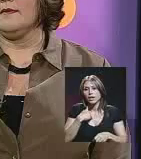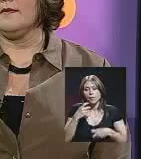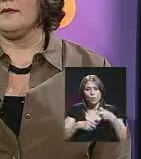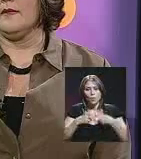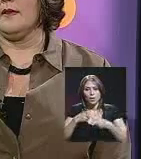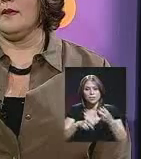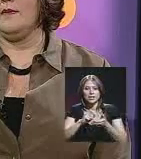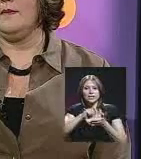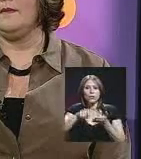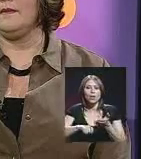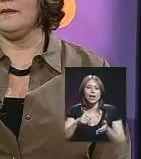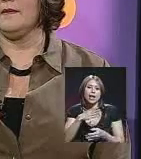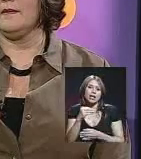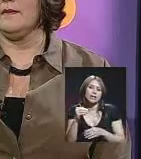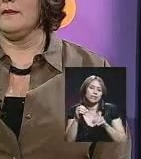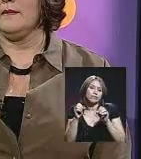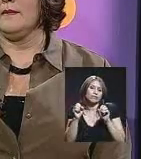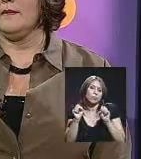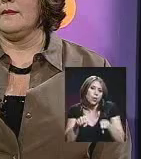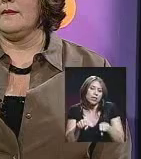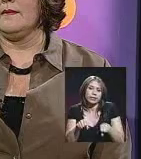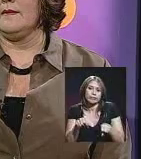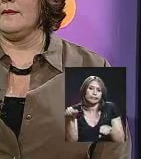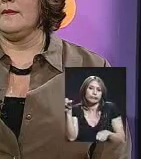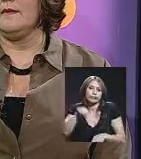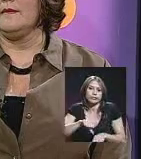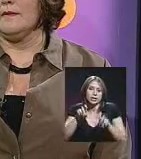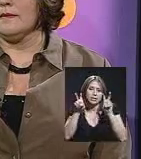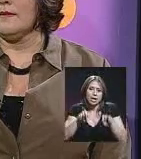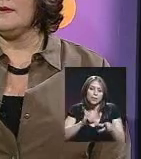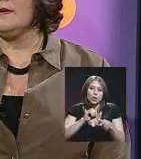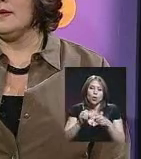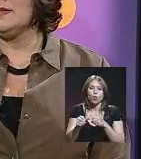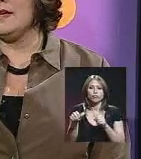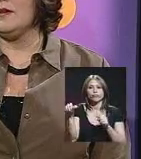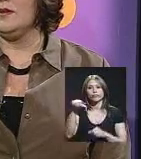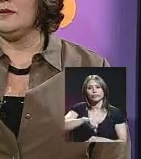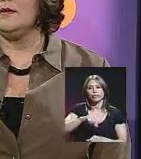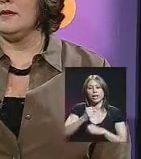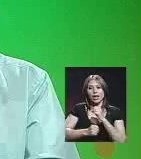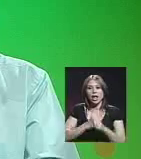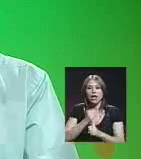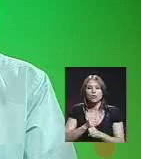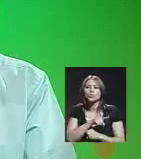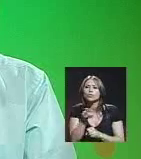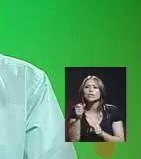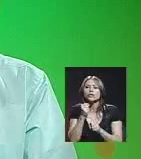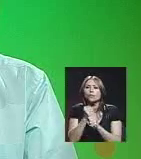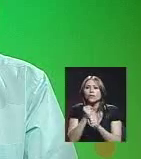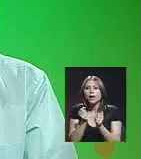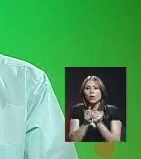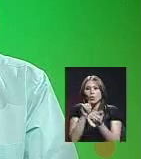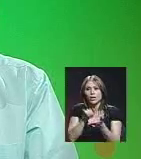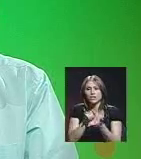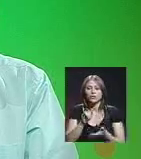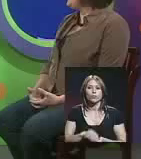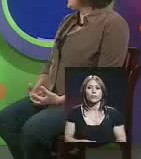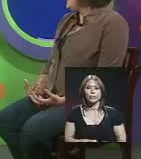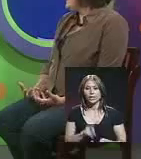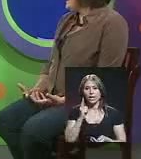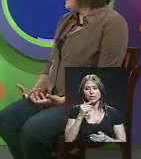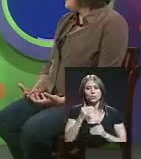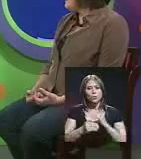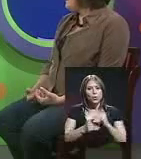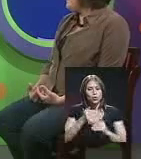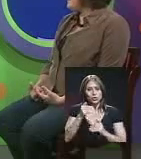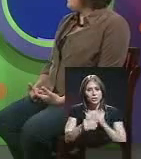la escuela y puede por esto perder los exámenes, incluso hasta reprobar el año. ¿Cómo trabajan ustedes con esto? Es todo un proceso,